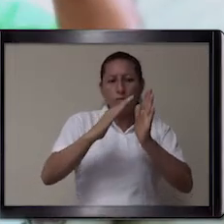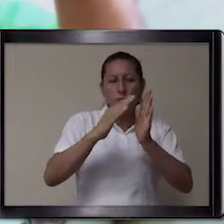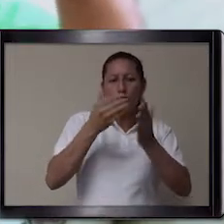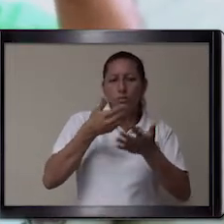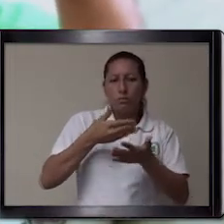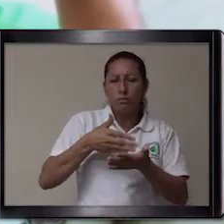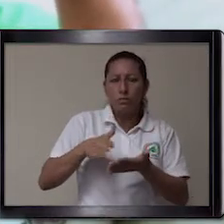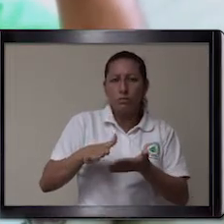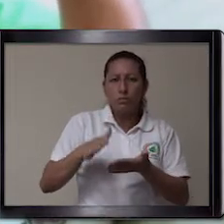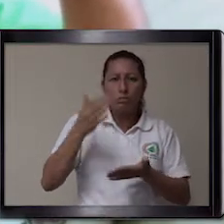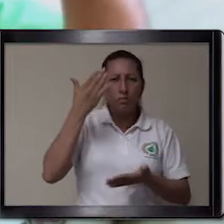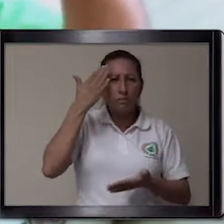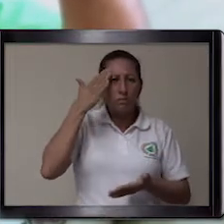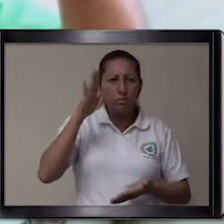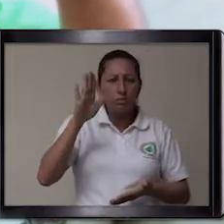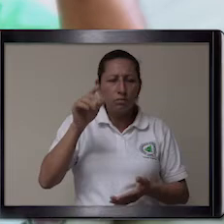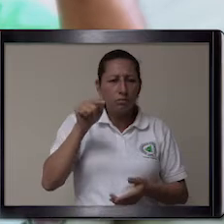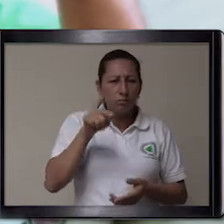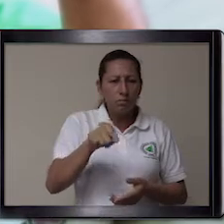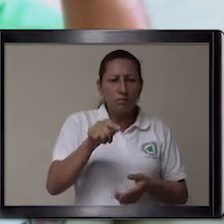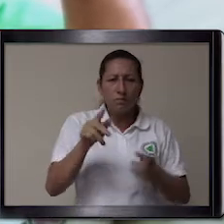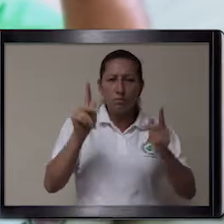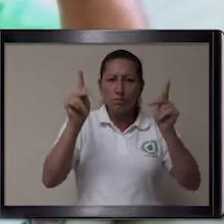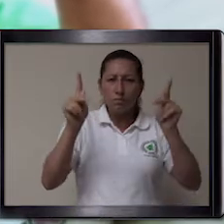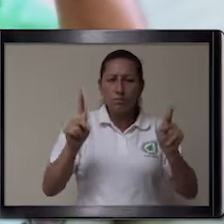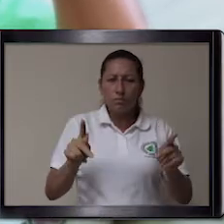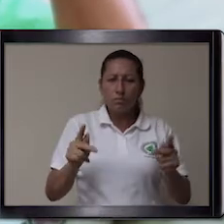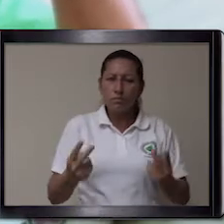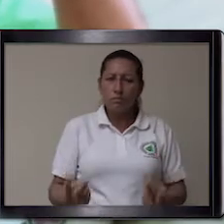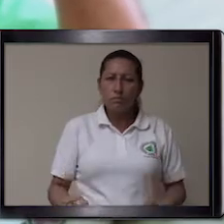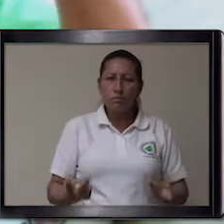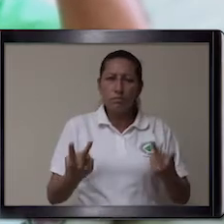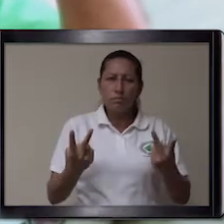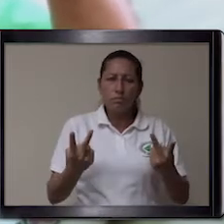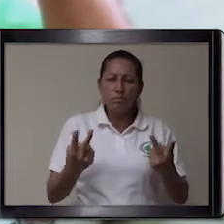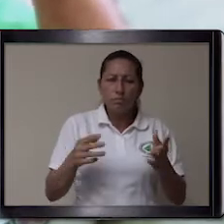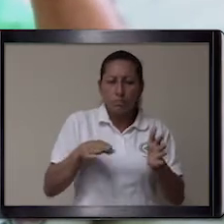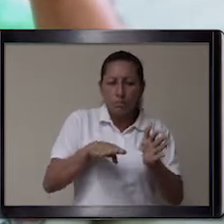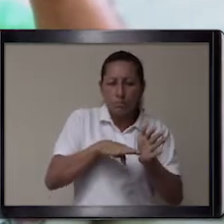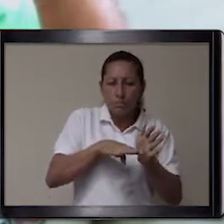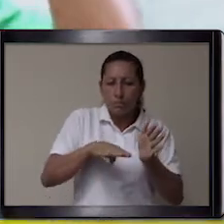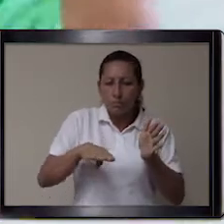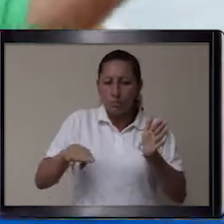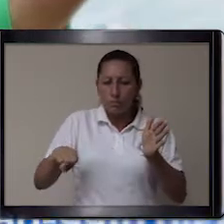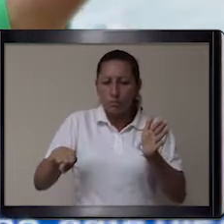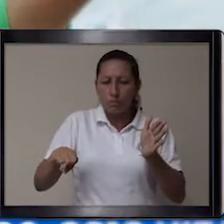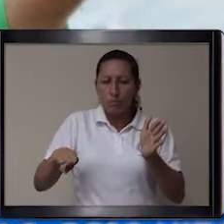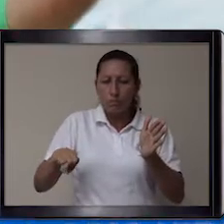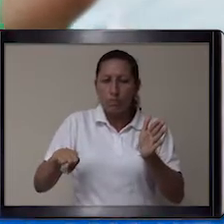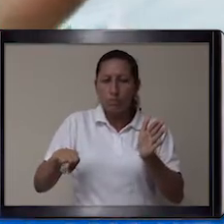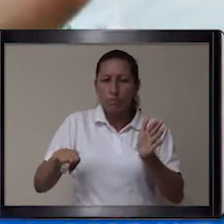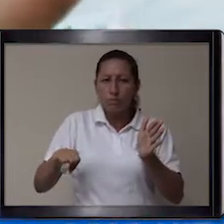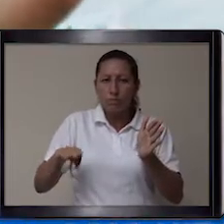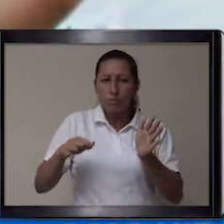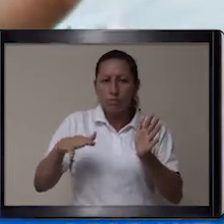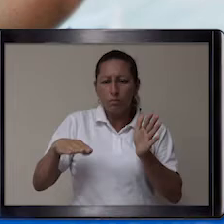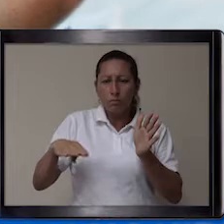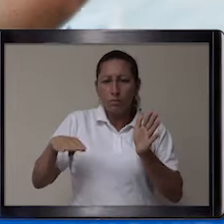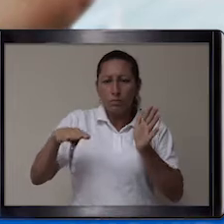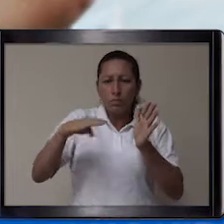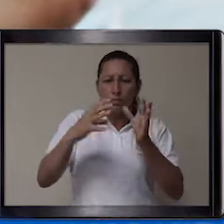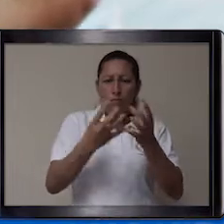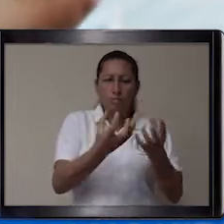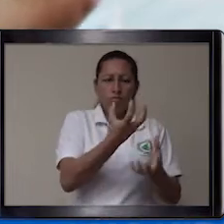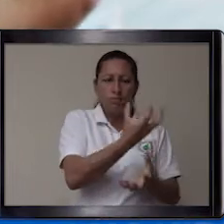es fácil saber que la población vive, porque vive en la parte plana, por encima de